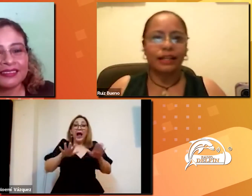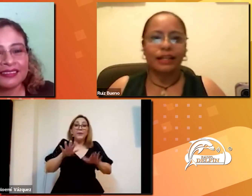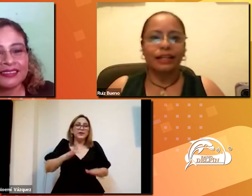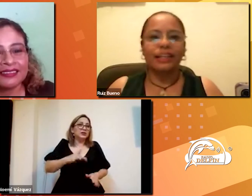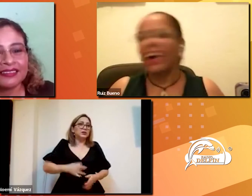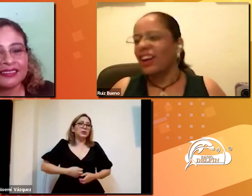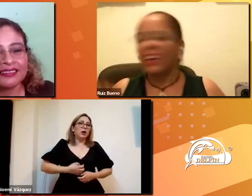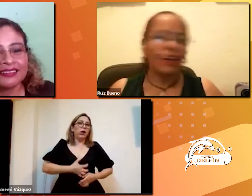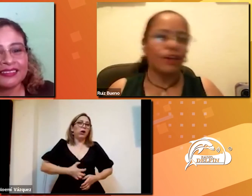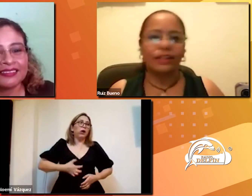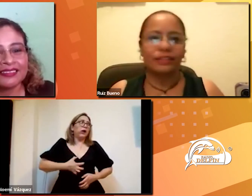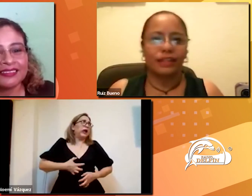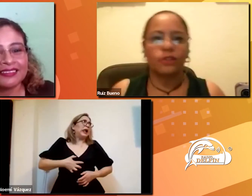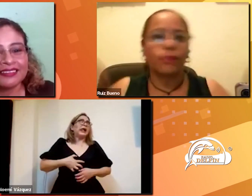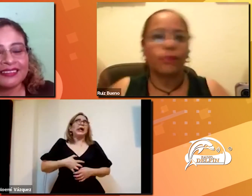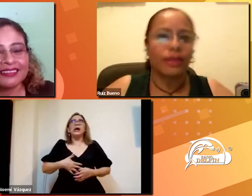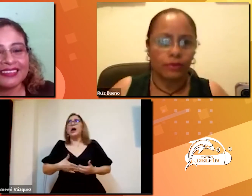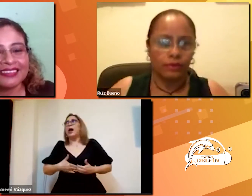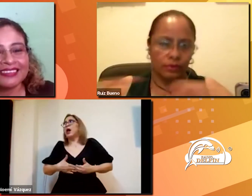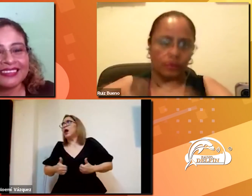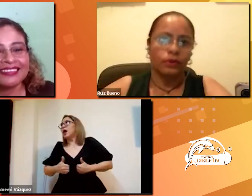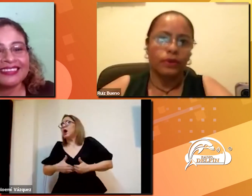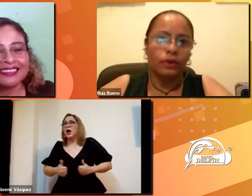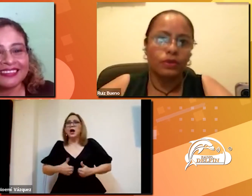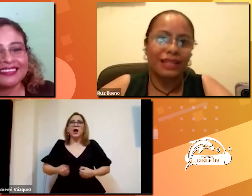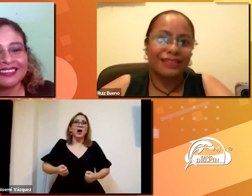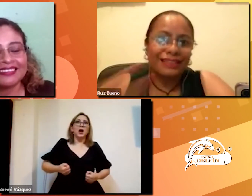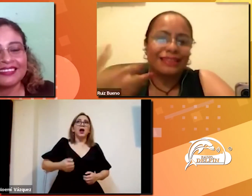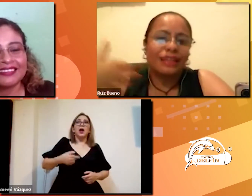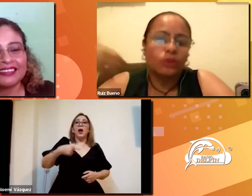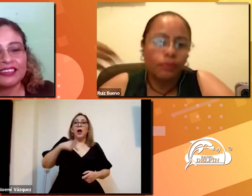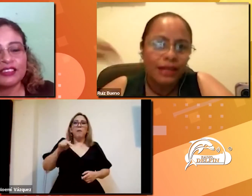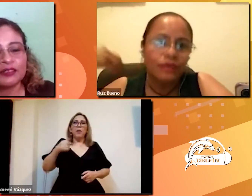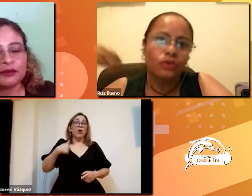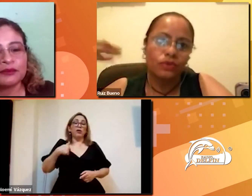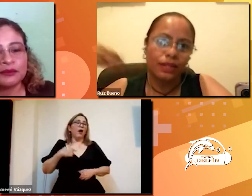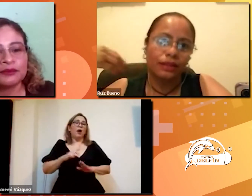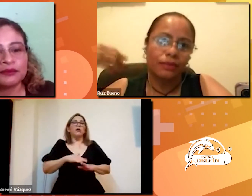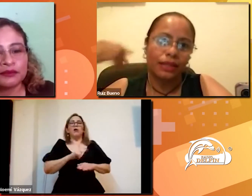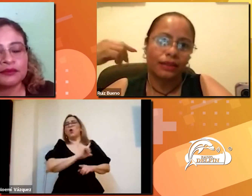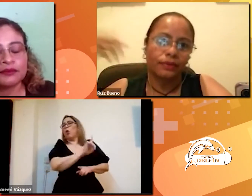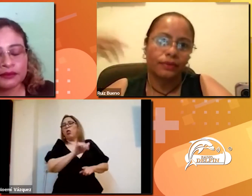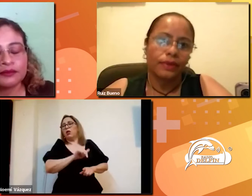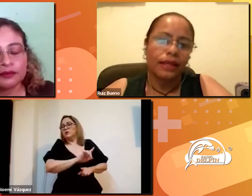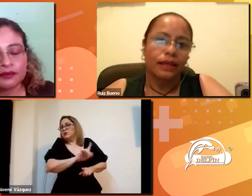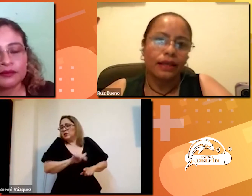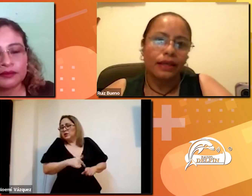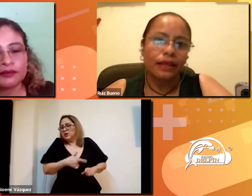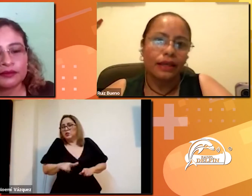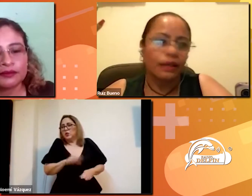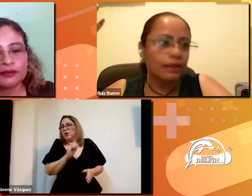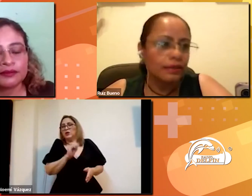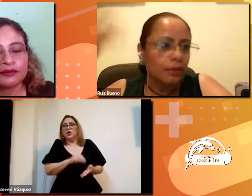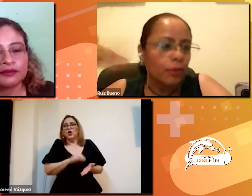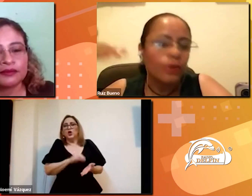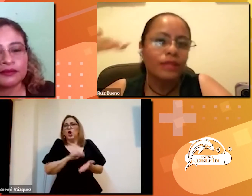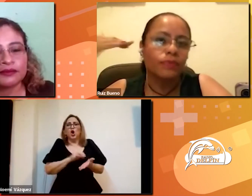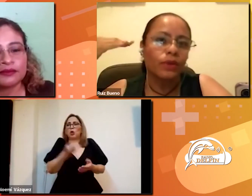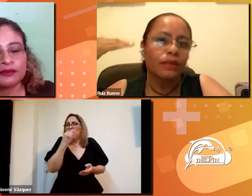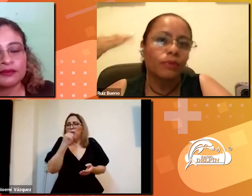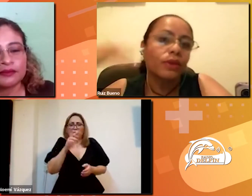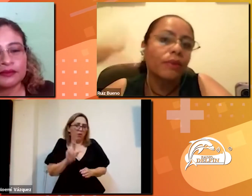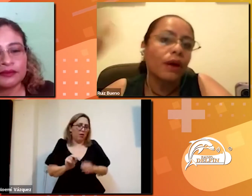oficina y no, yo puedo, ¿no? O sea, te atropellas constantemente. Te